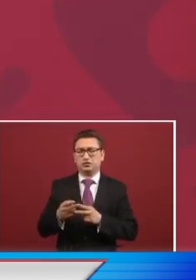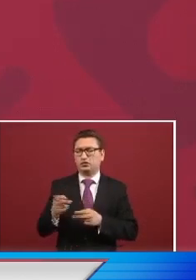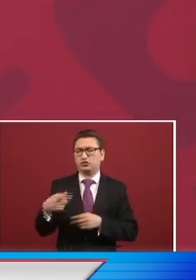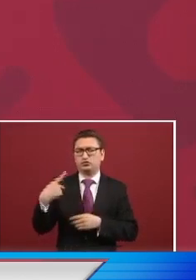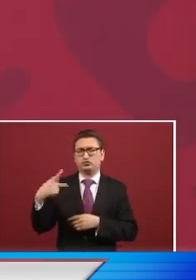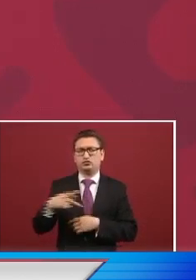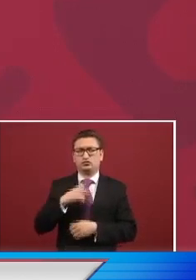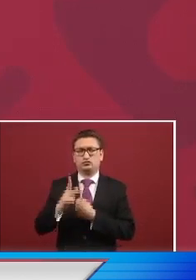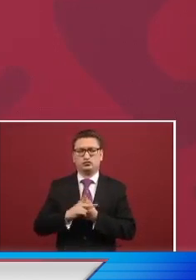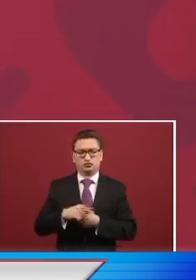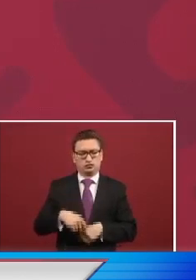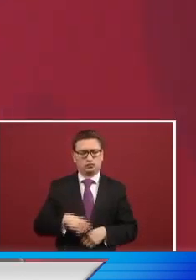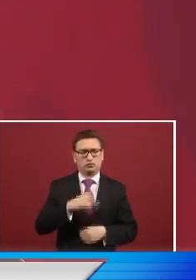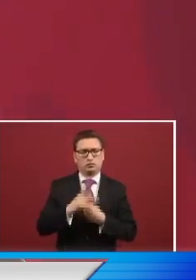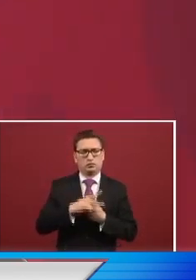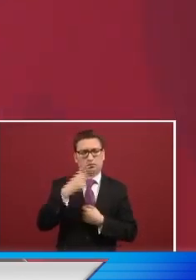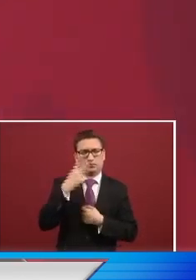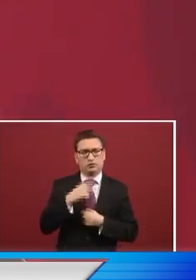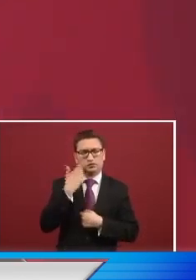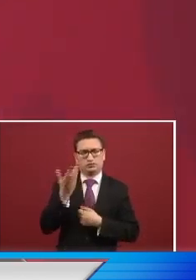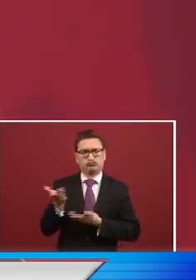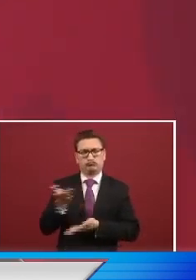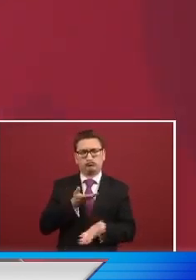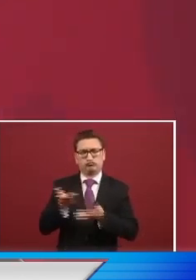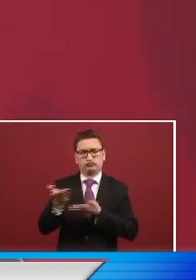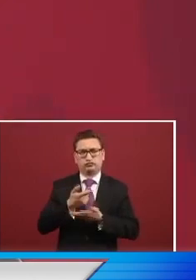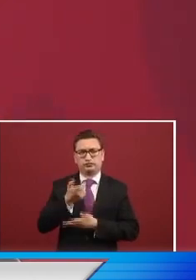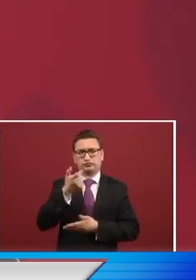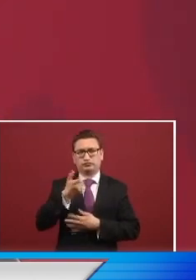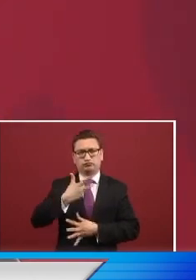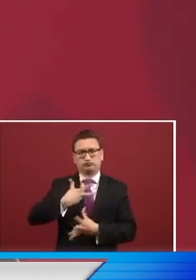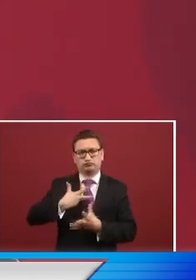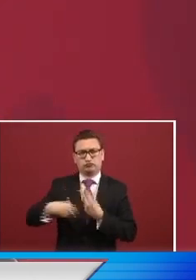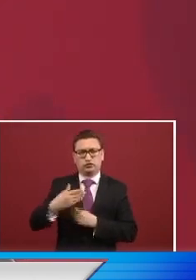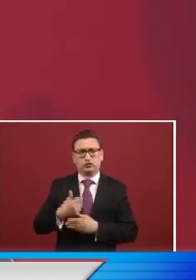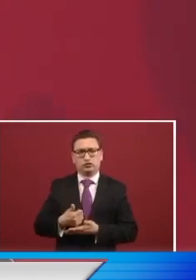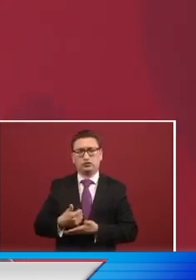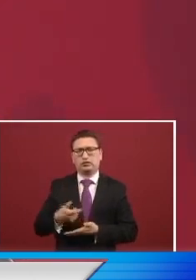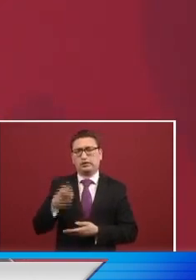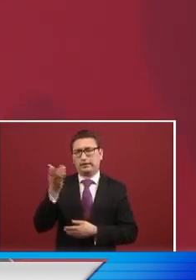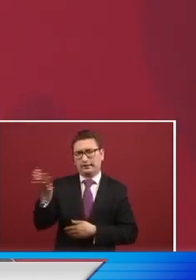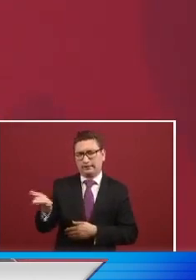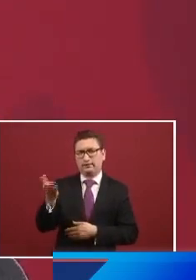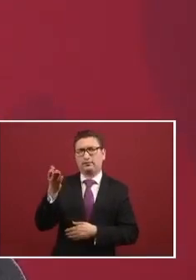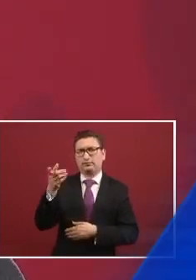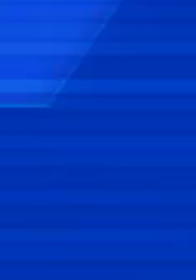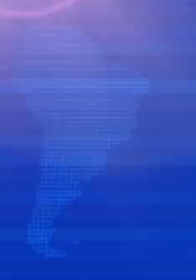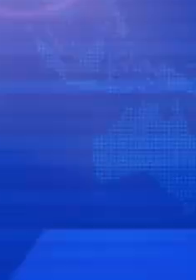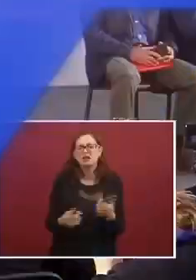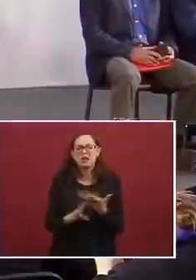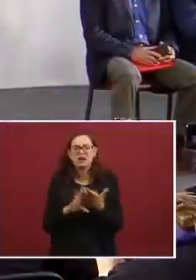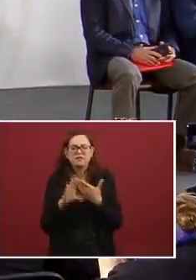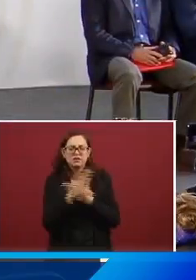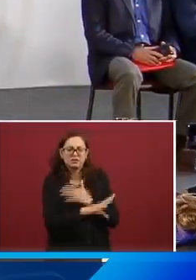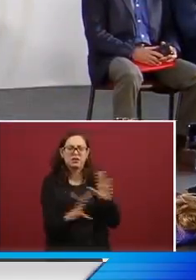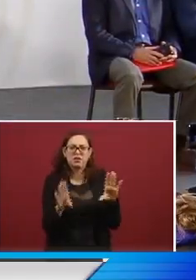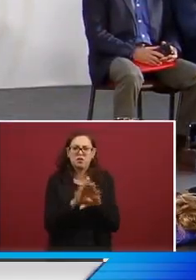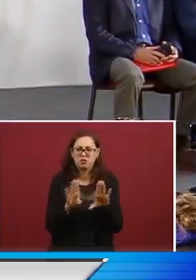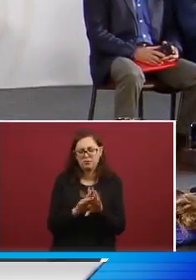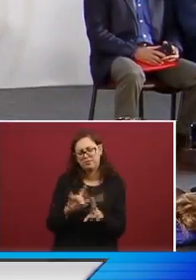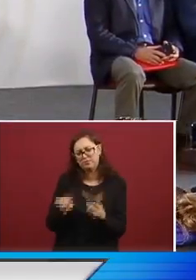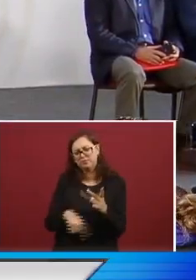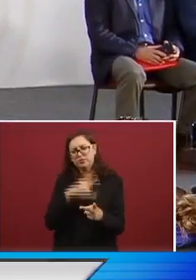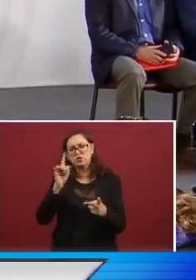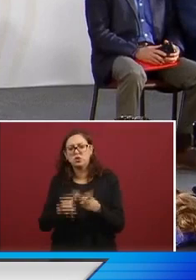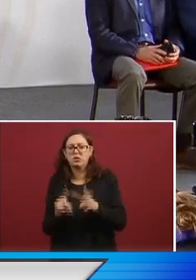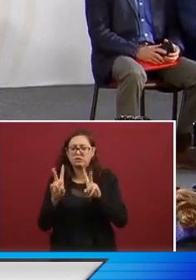en ese país junto con la secretaria del Trabajo y a su regreso dará información de los resultados de esa visita. Sanciones